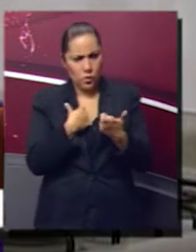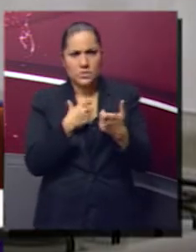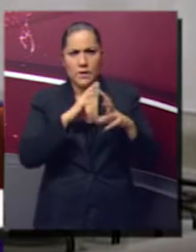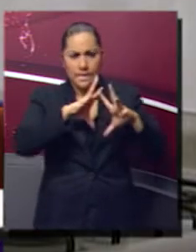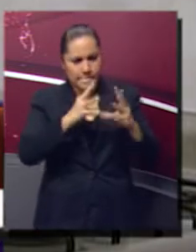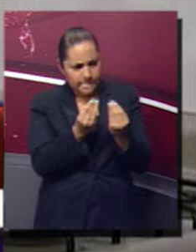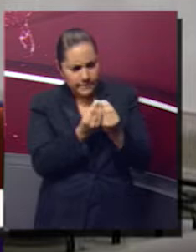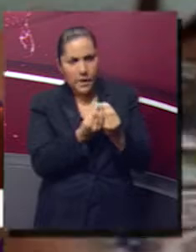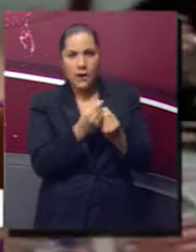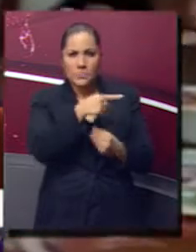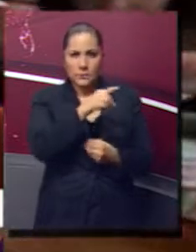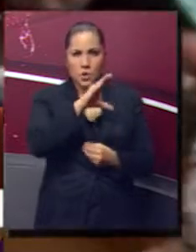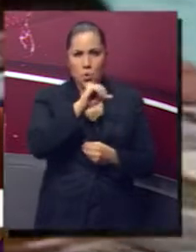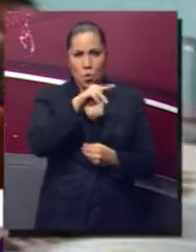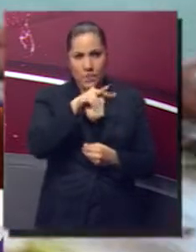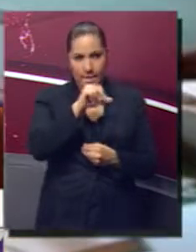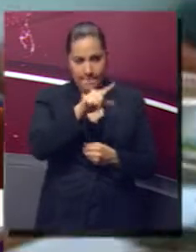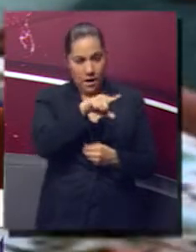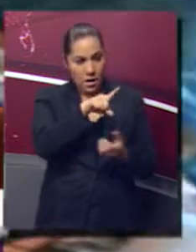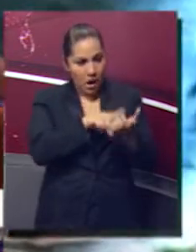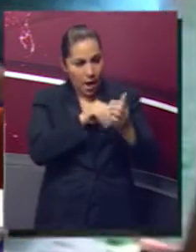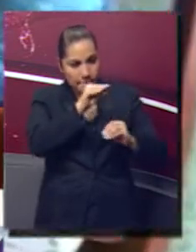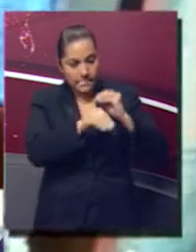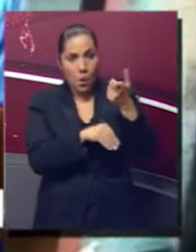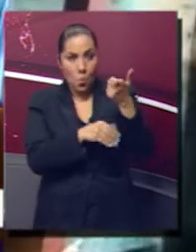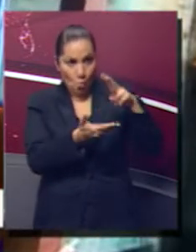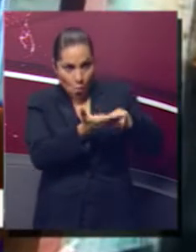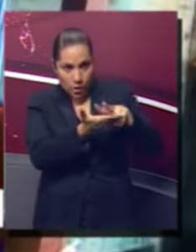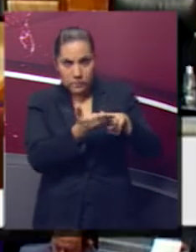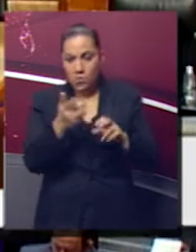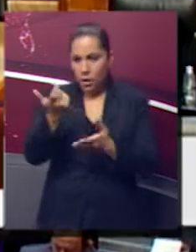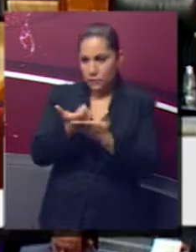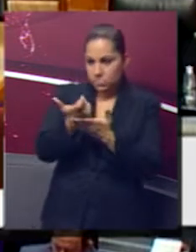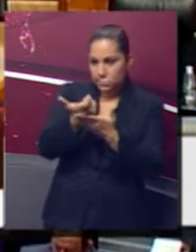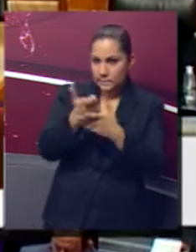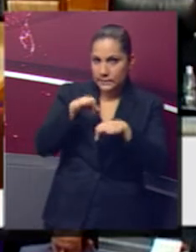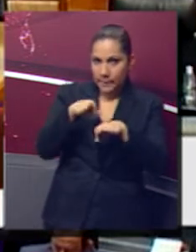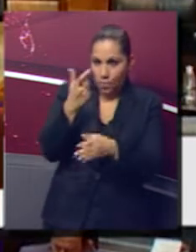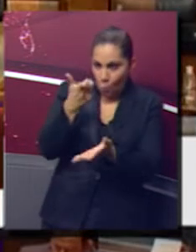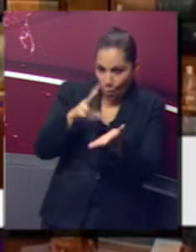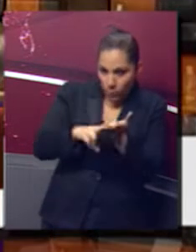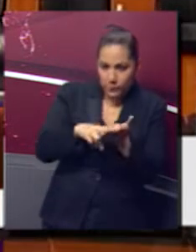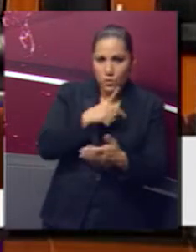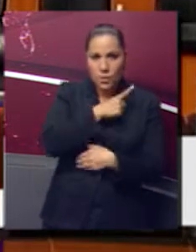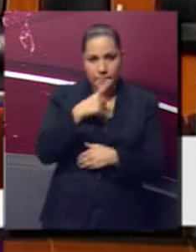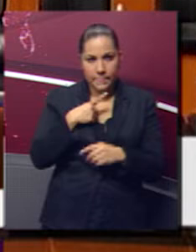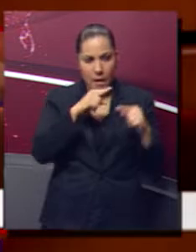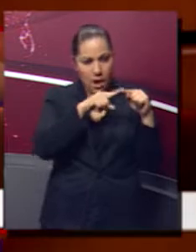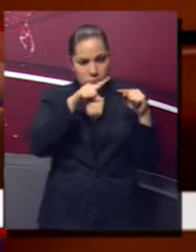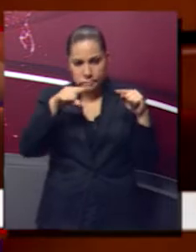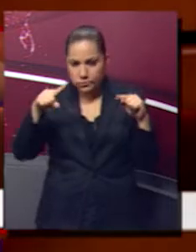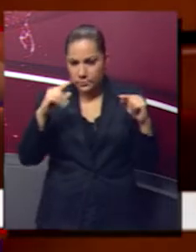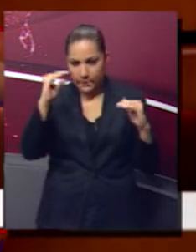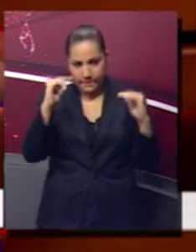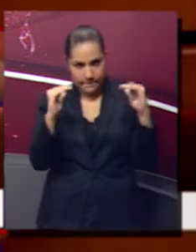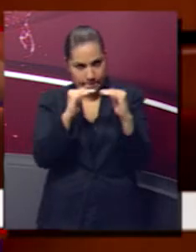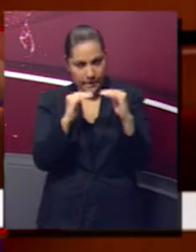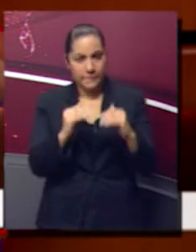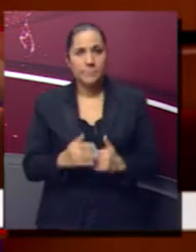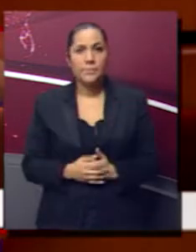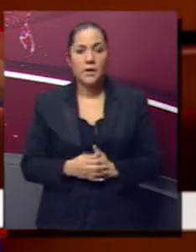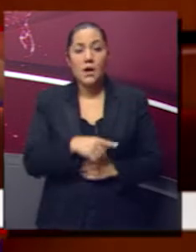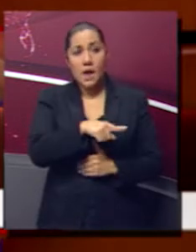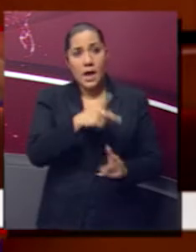definida por el Consejo Nacional de Evaluación de la Política de Desarrollo Social, el Coneval. Que la encuesta